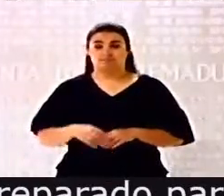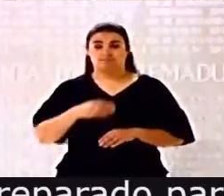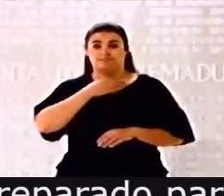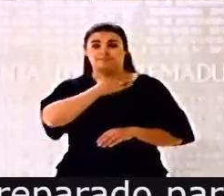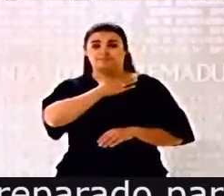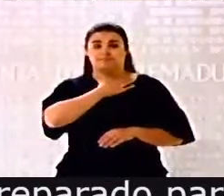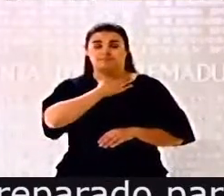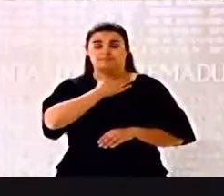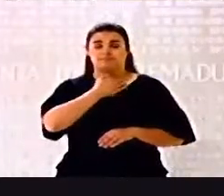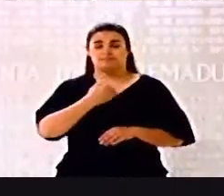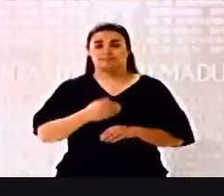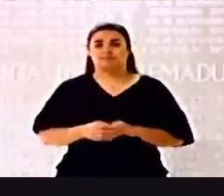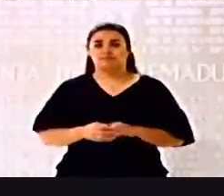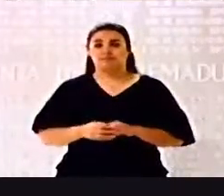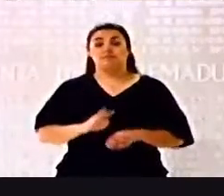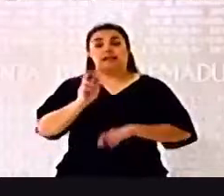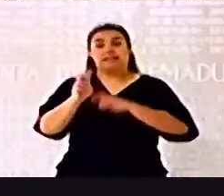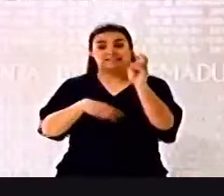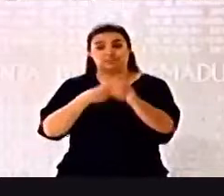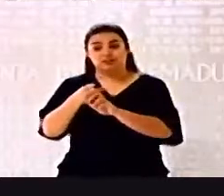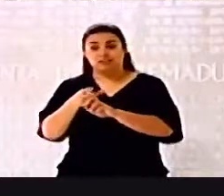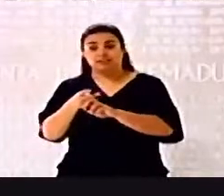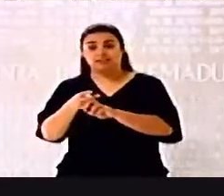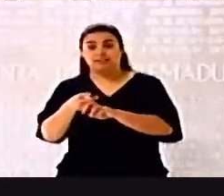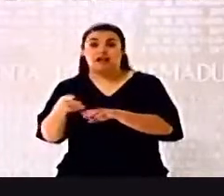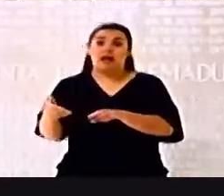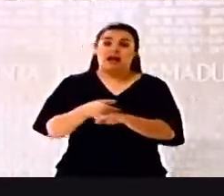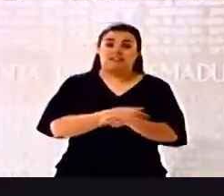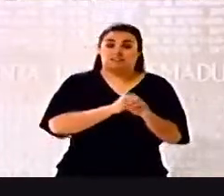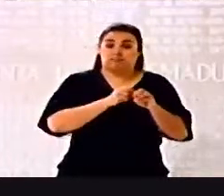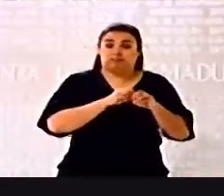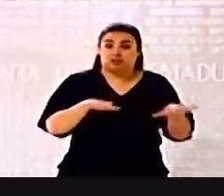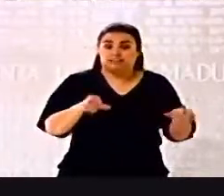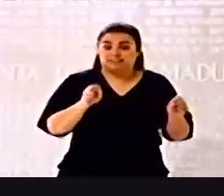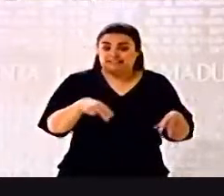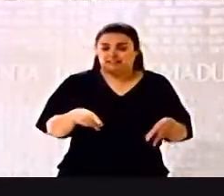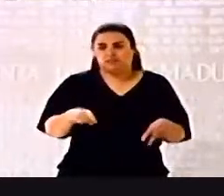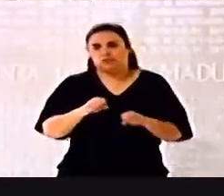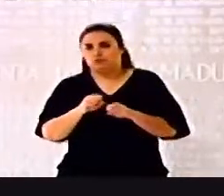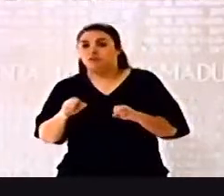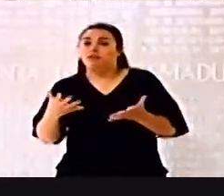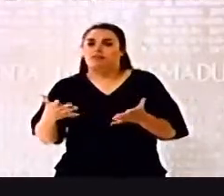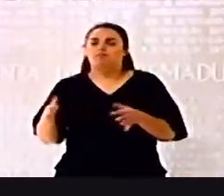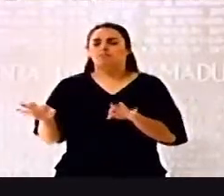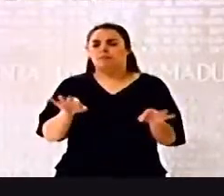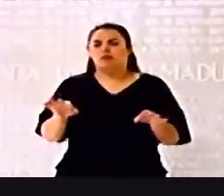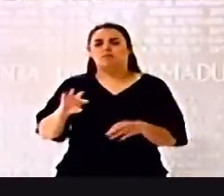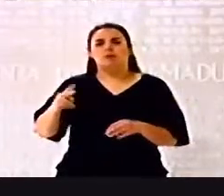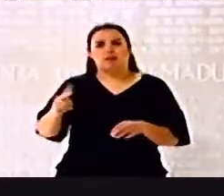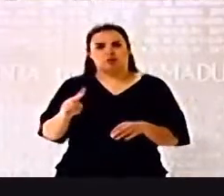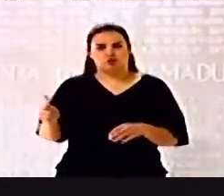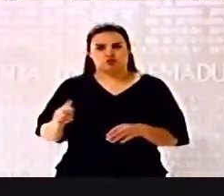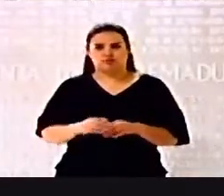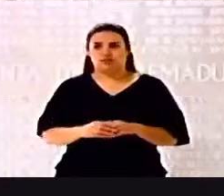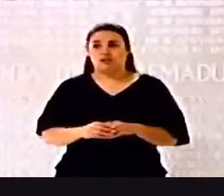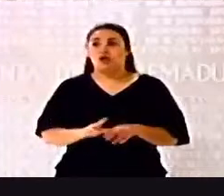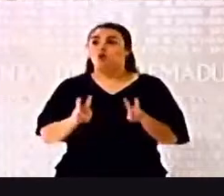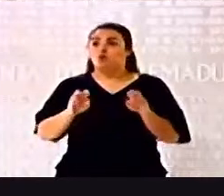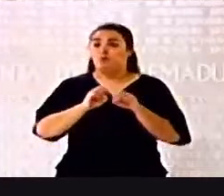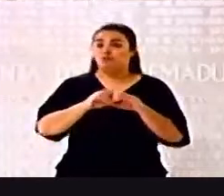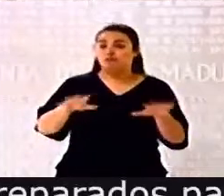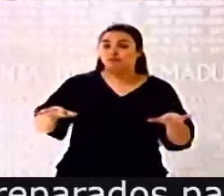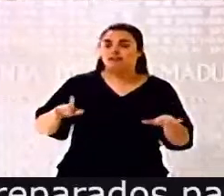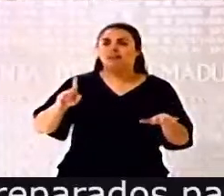Es difícil que se tengan rebrotes si no ha habido brotes. Por lo tanto, estamos preparados para las dos cosas, para nuevos brotes y para